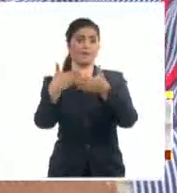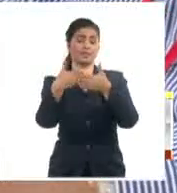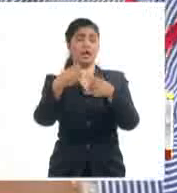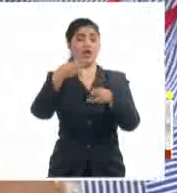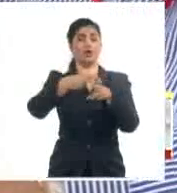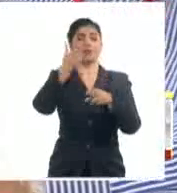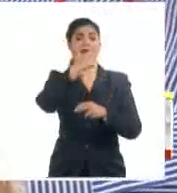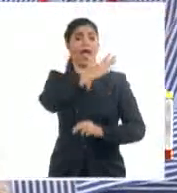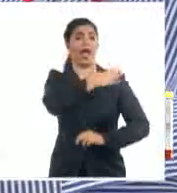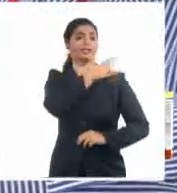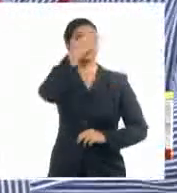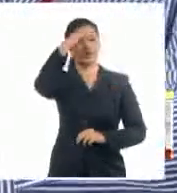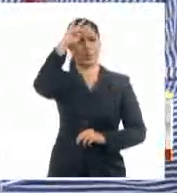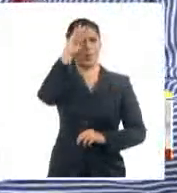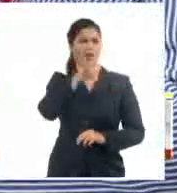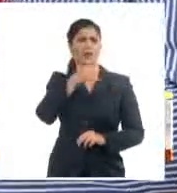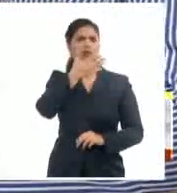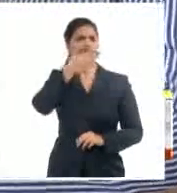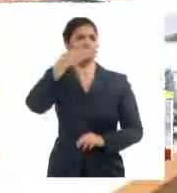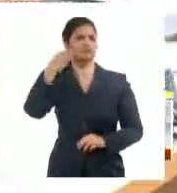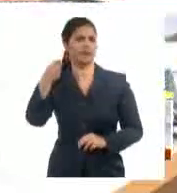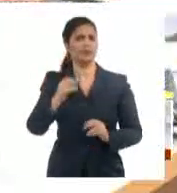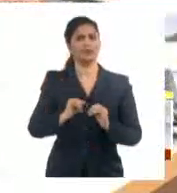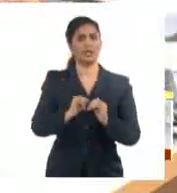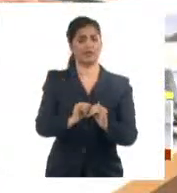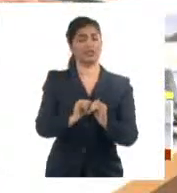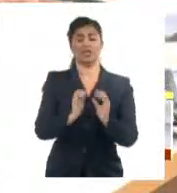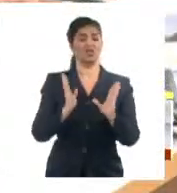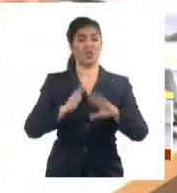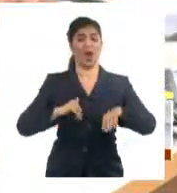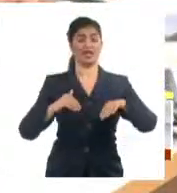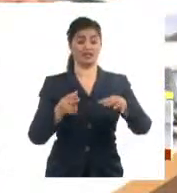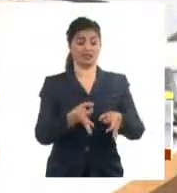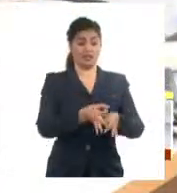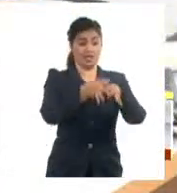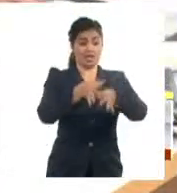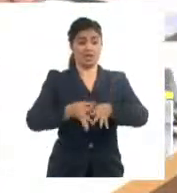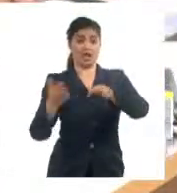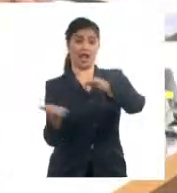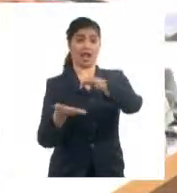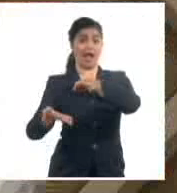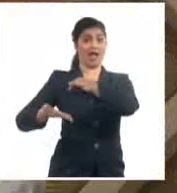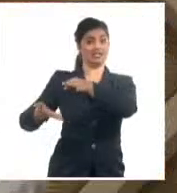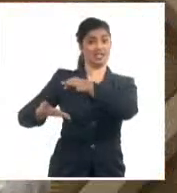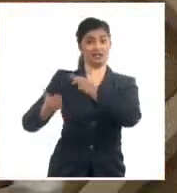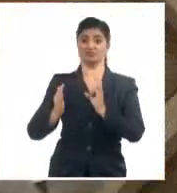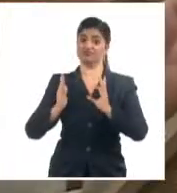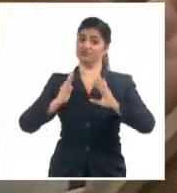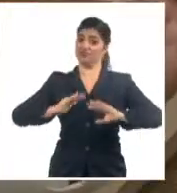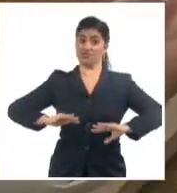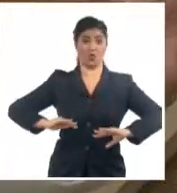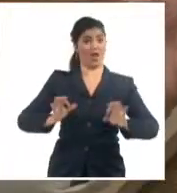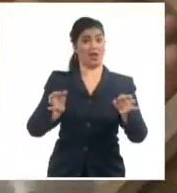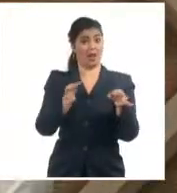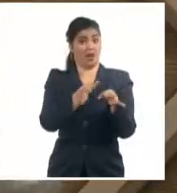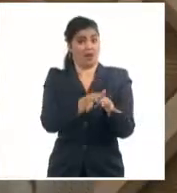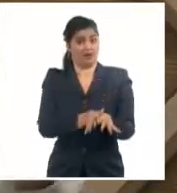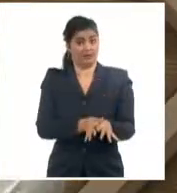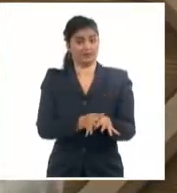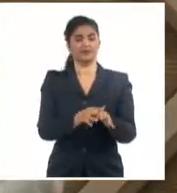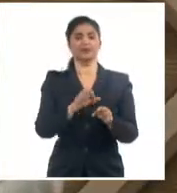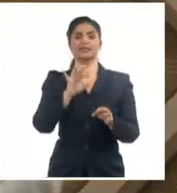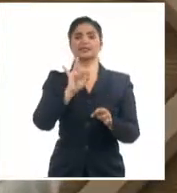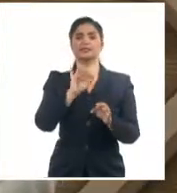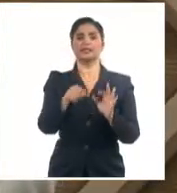que el déficit de caña es el principal desafío del sector. De 17.1 millones de toneladas de la gramínea a solo 7.2